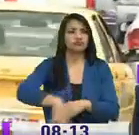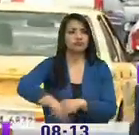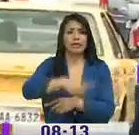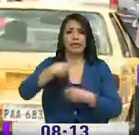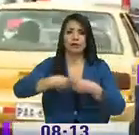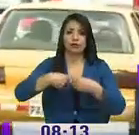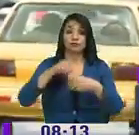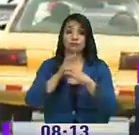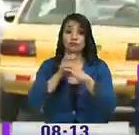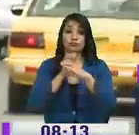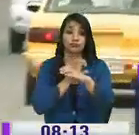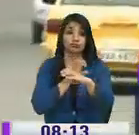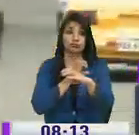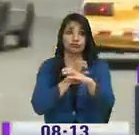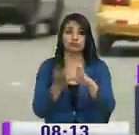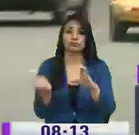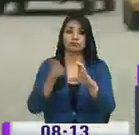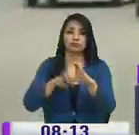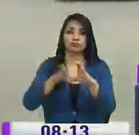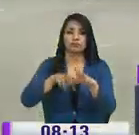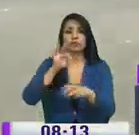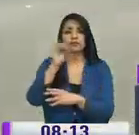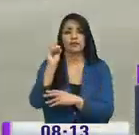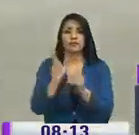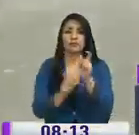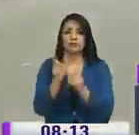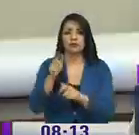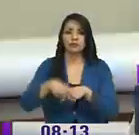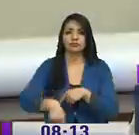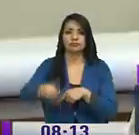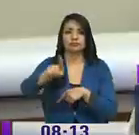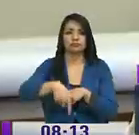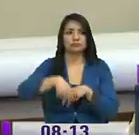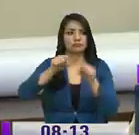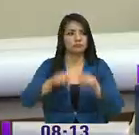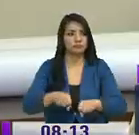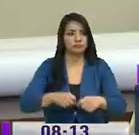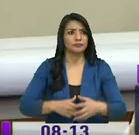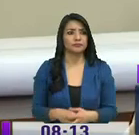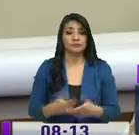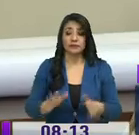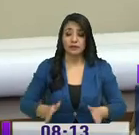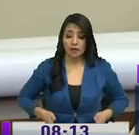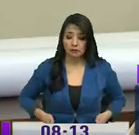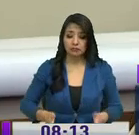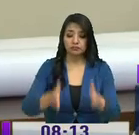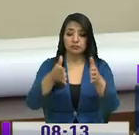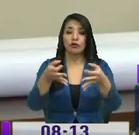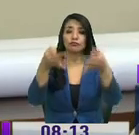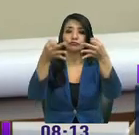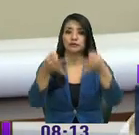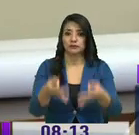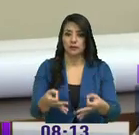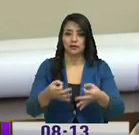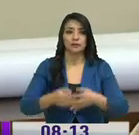flota operativa tiene una capacidad para 90 pasajeros por viaje. Ya es una ruta oficial que con los